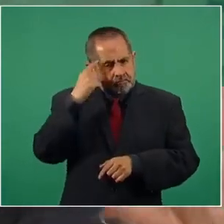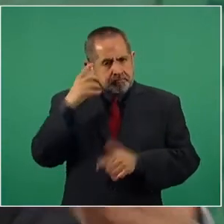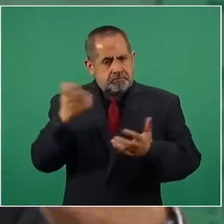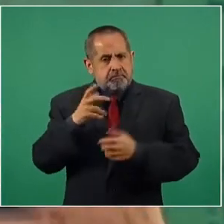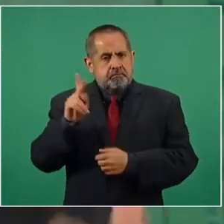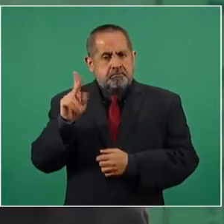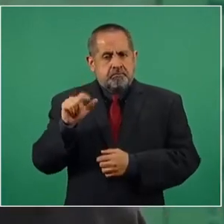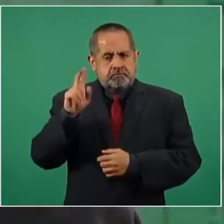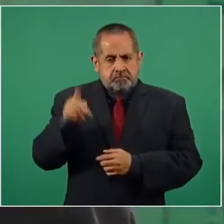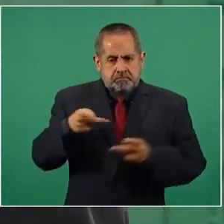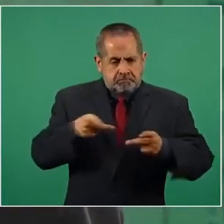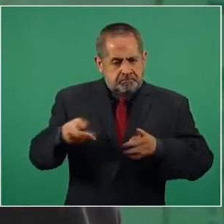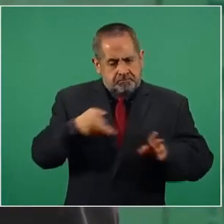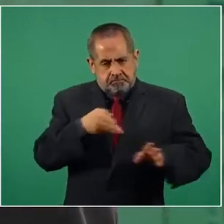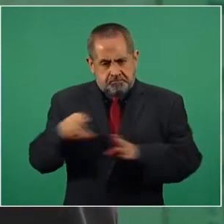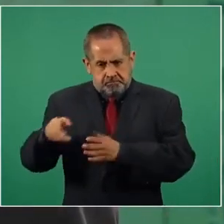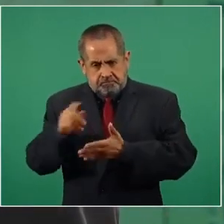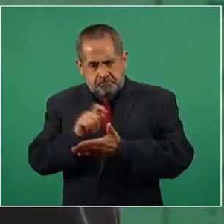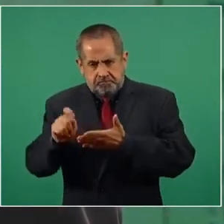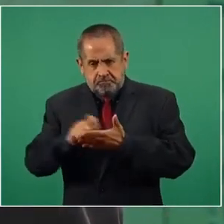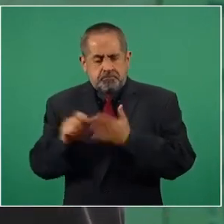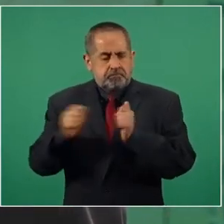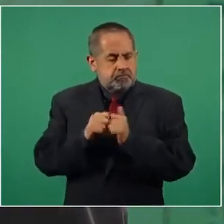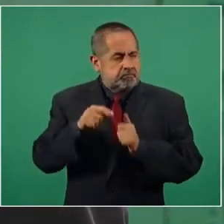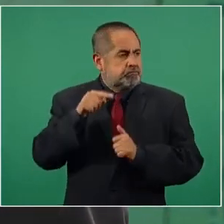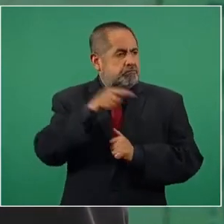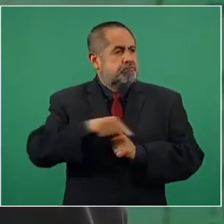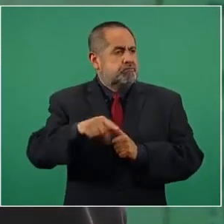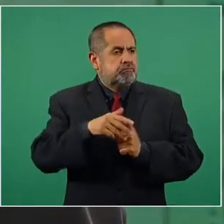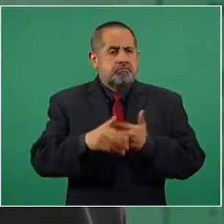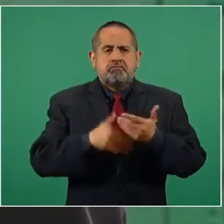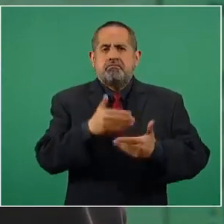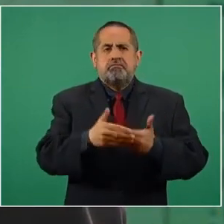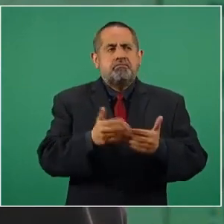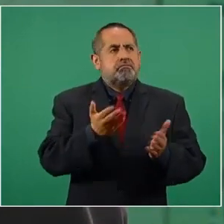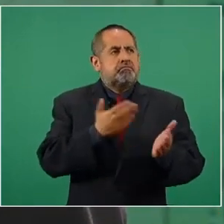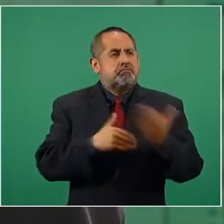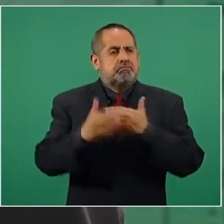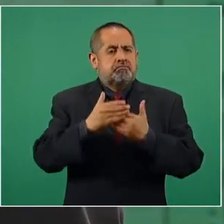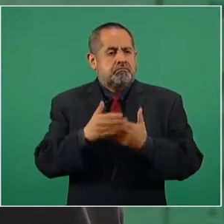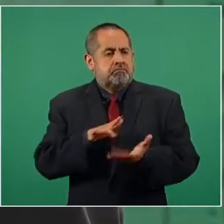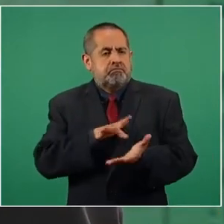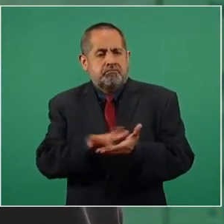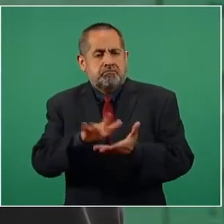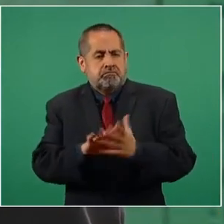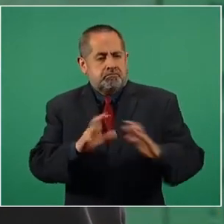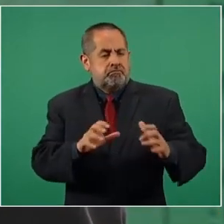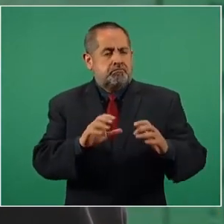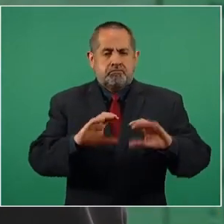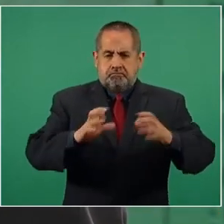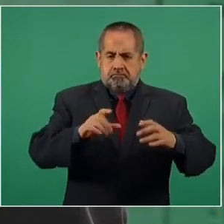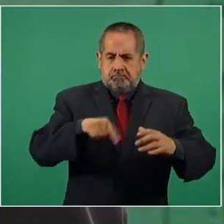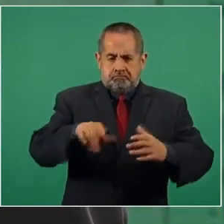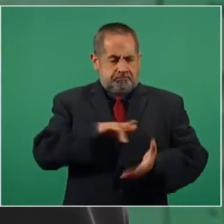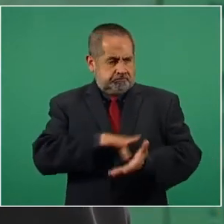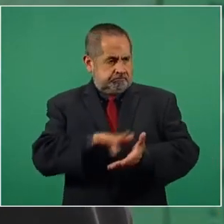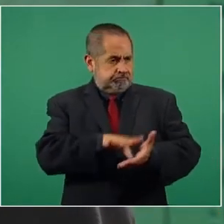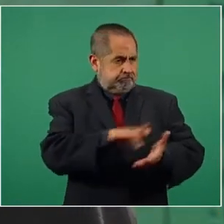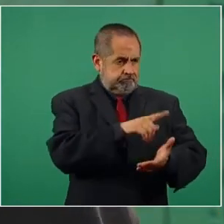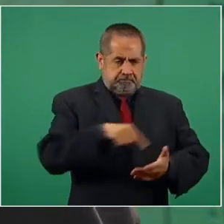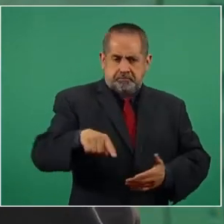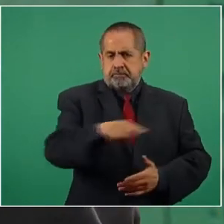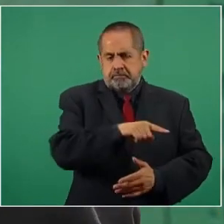un plan de desarrollo en apoyo de las comunidades.